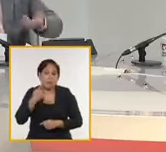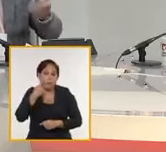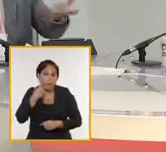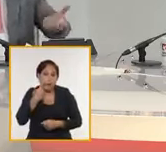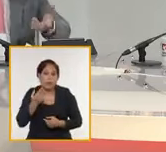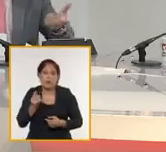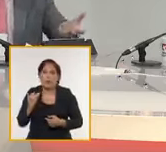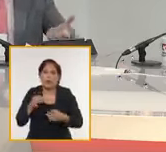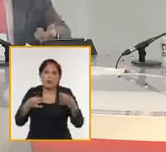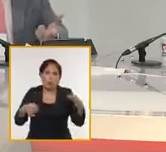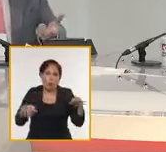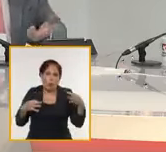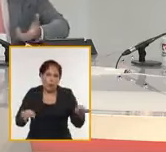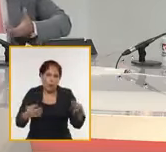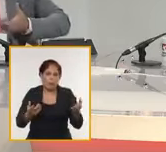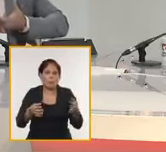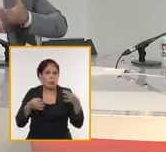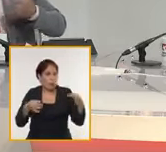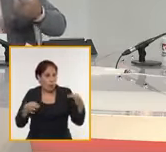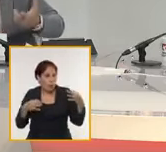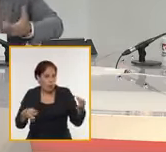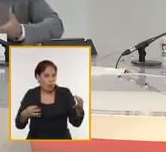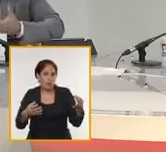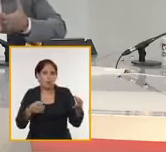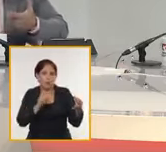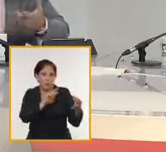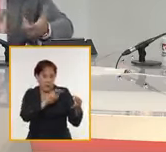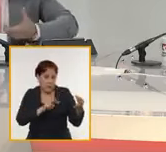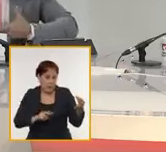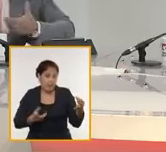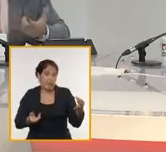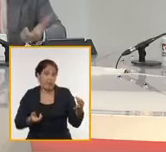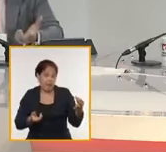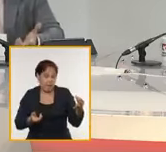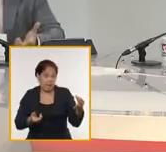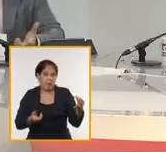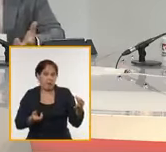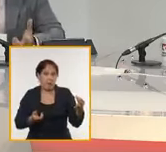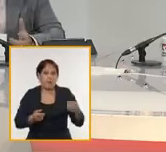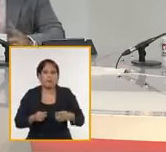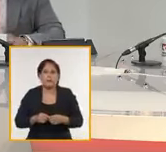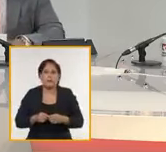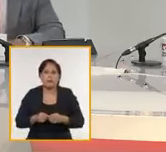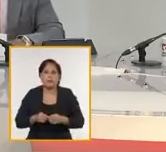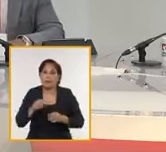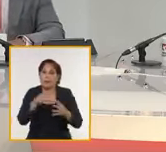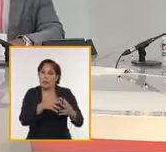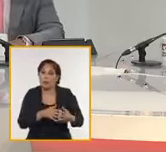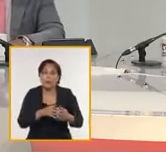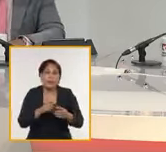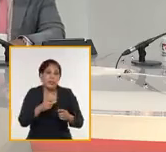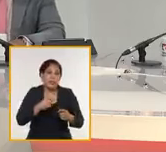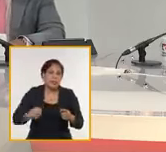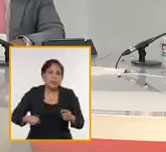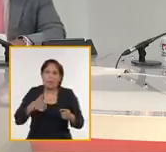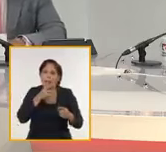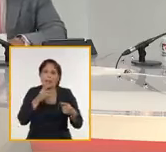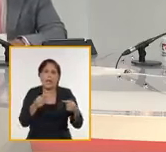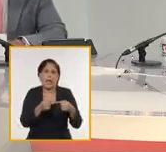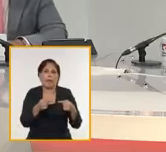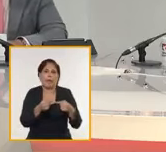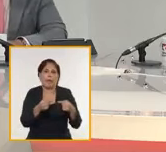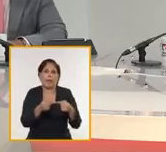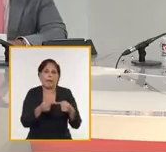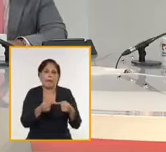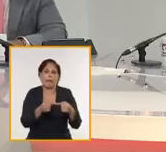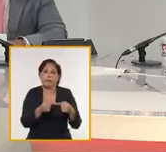los documentos, por ejemplo, de estrategia a largo plazo de Estados Unidos, China es el enemigo, ¿no? Y hay una intención